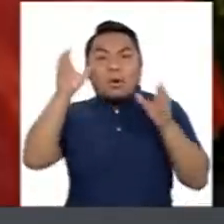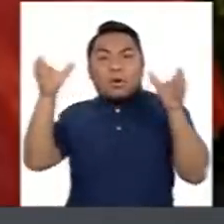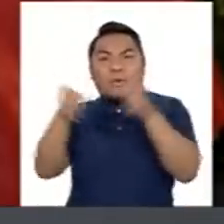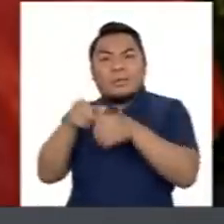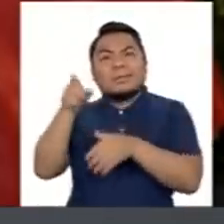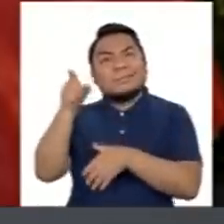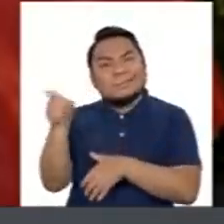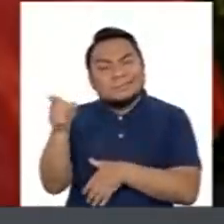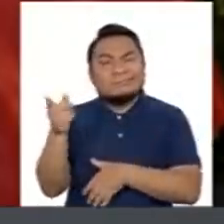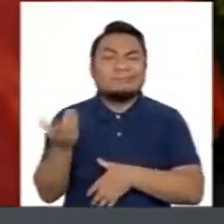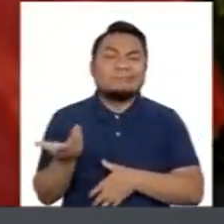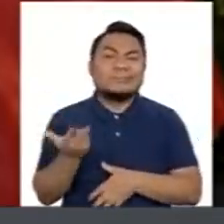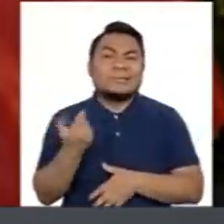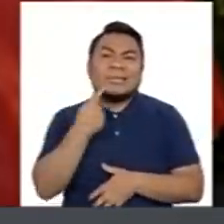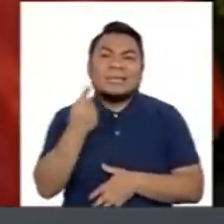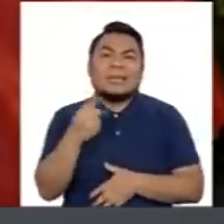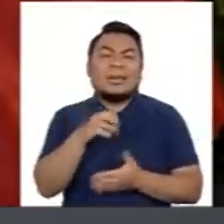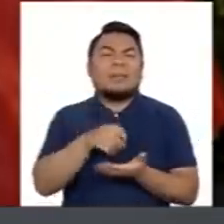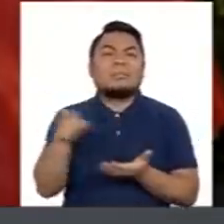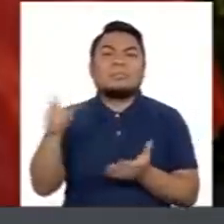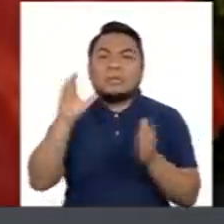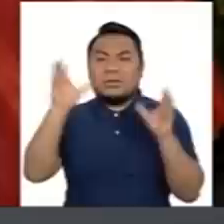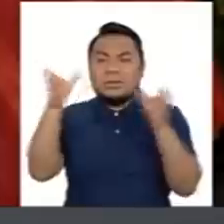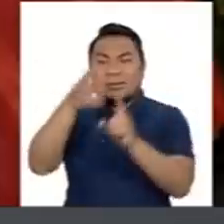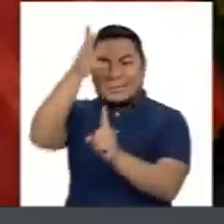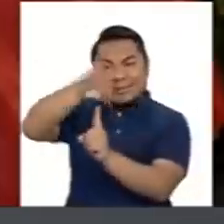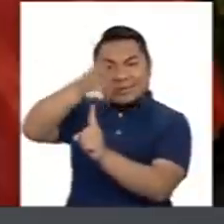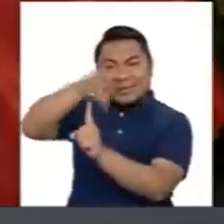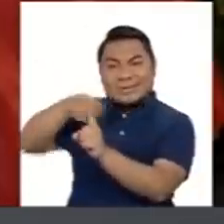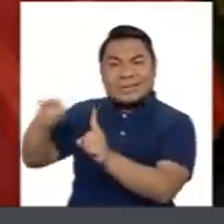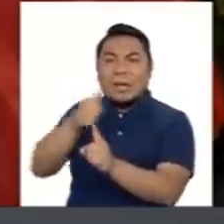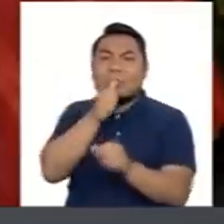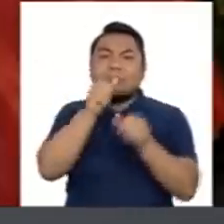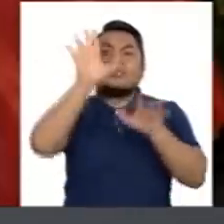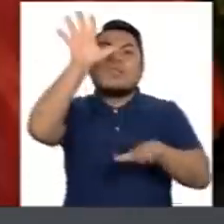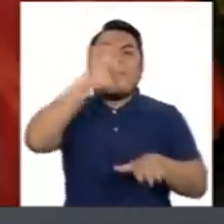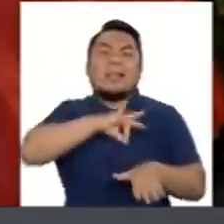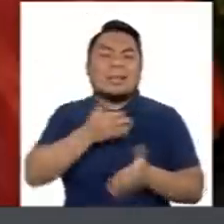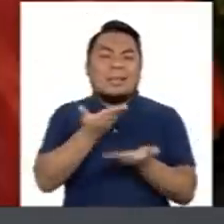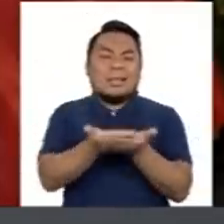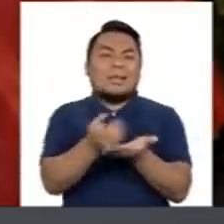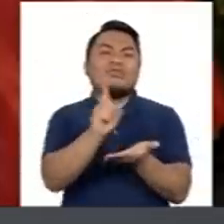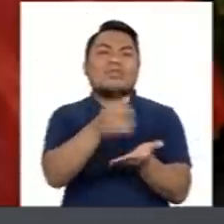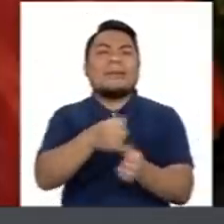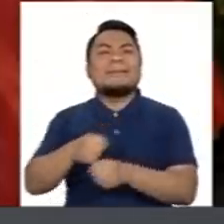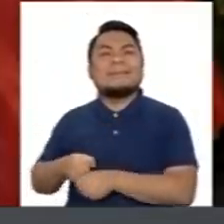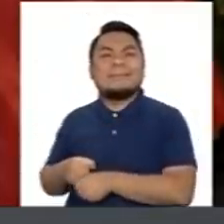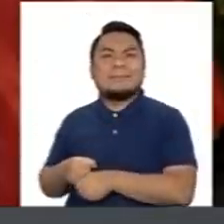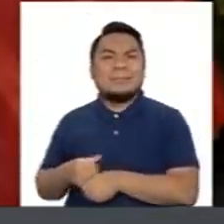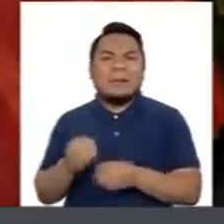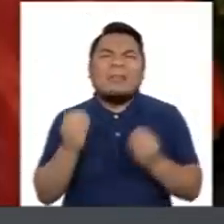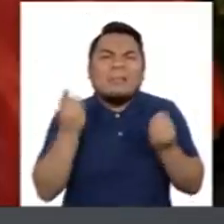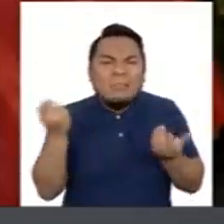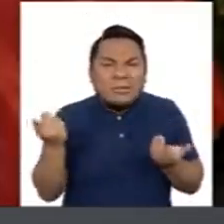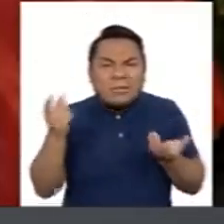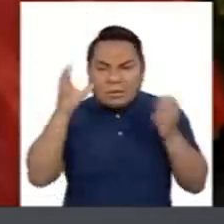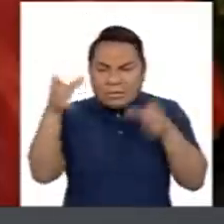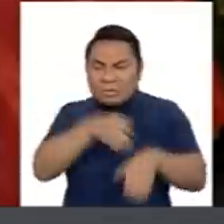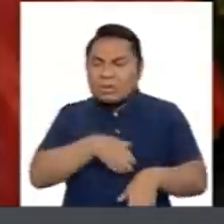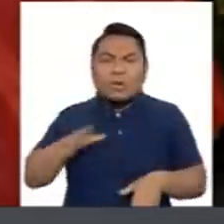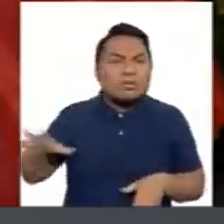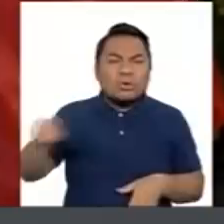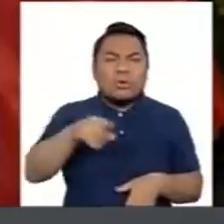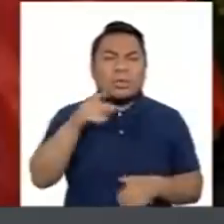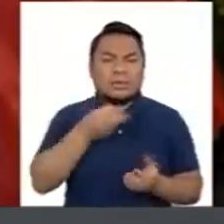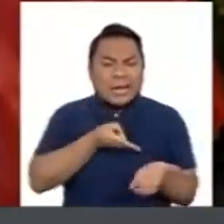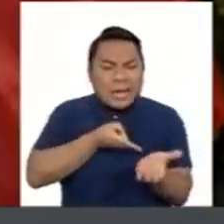la República ha eliminado para ellos la declaración de intereses. O sea, de ninguna manera. O sea, si estamos